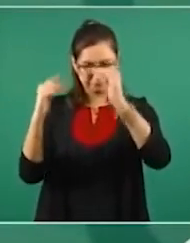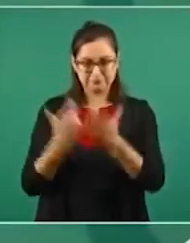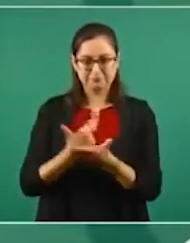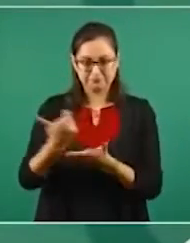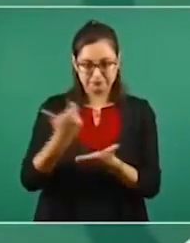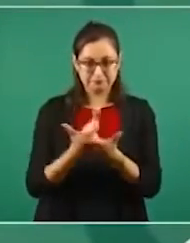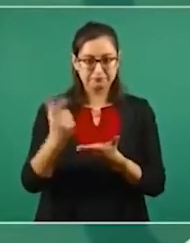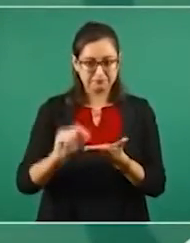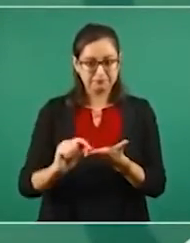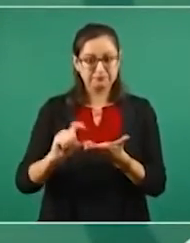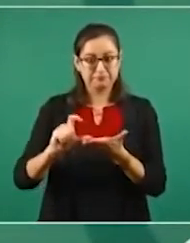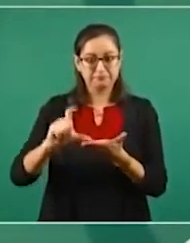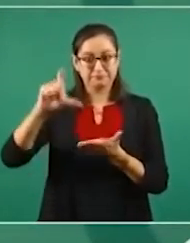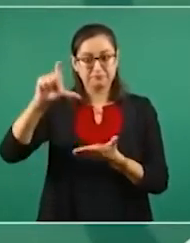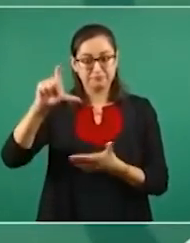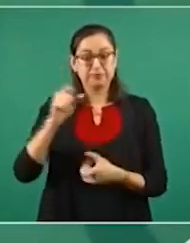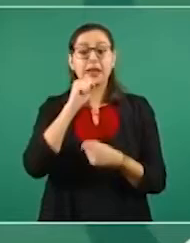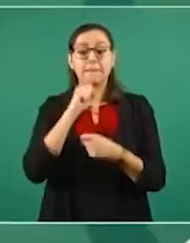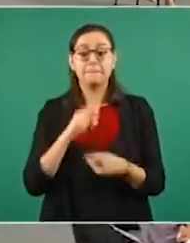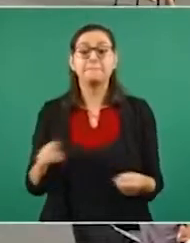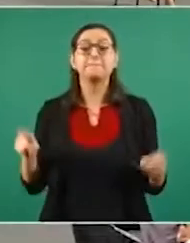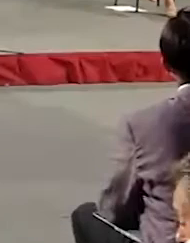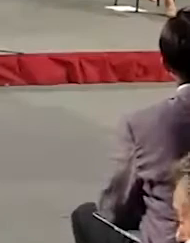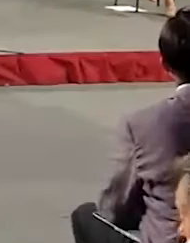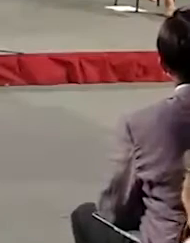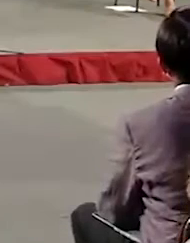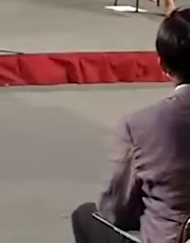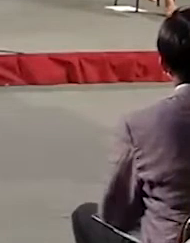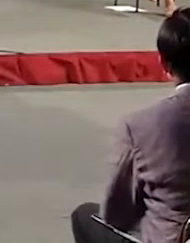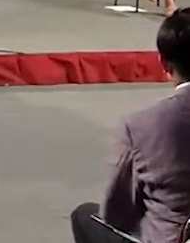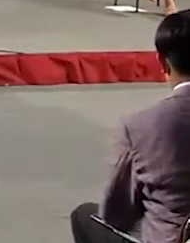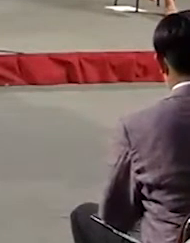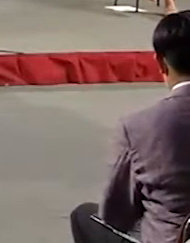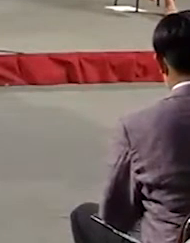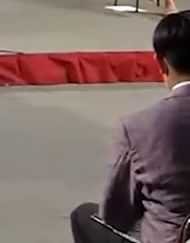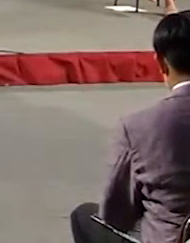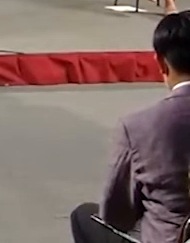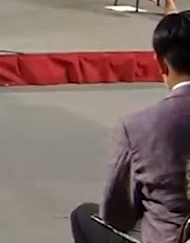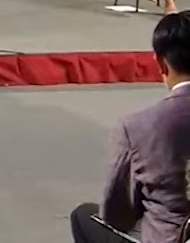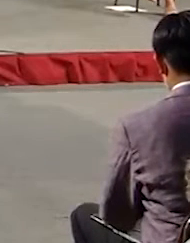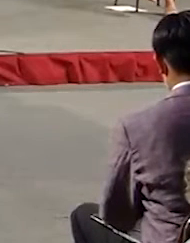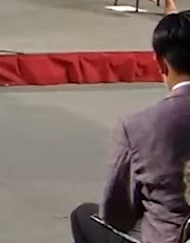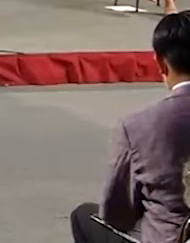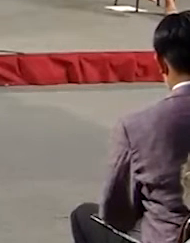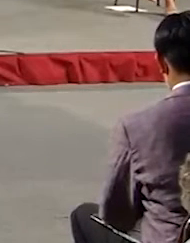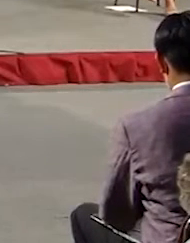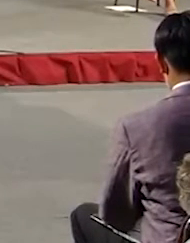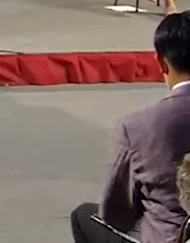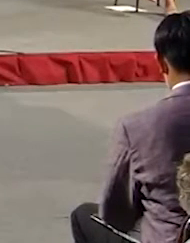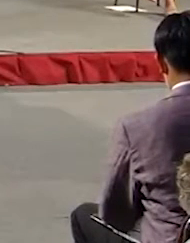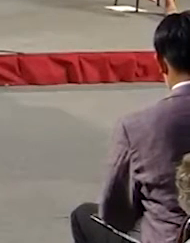otro es el compromiso de incluir a mayores de 65 años.